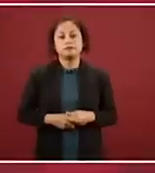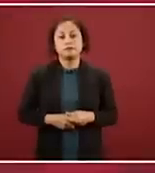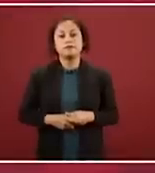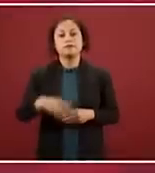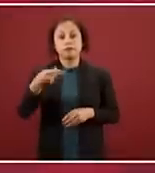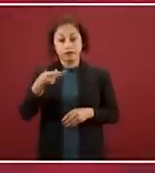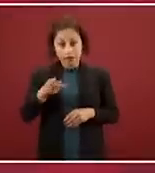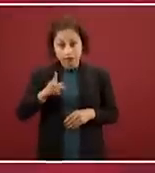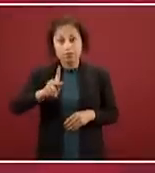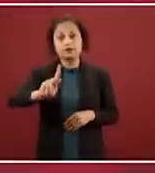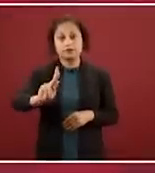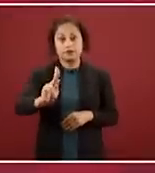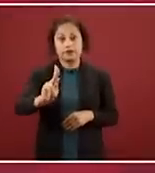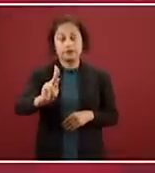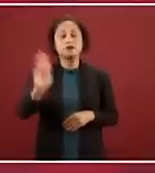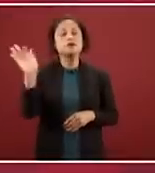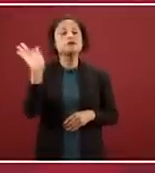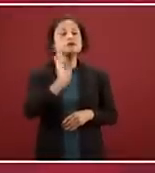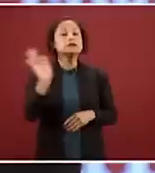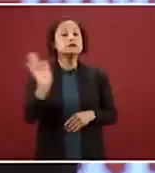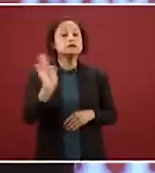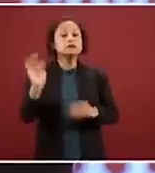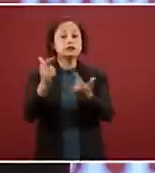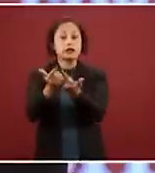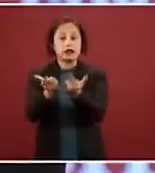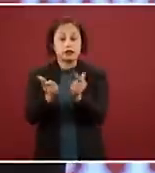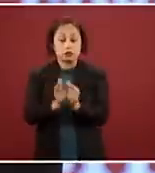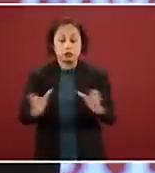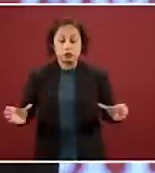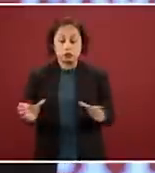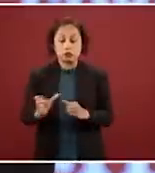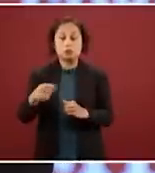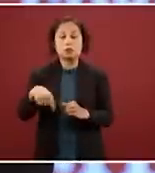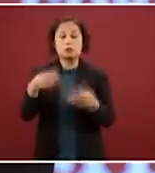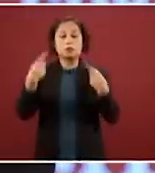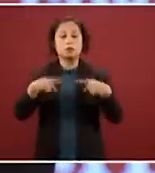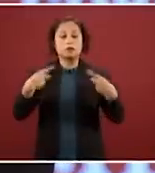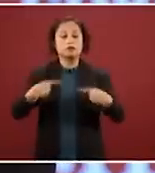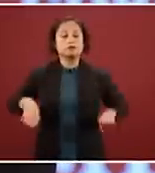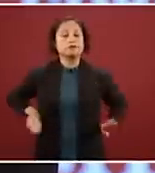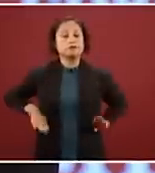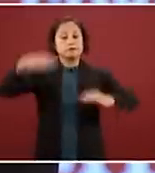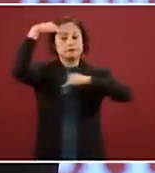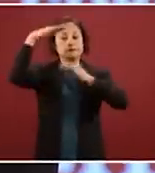que no esperen nuestros adversarios, los conservadores de izquierda y de derecha,